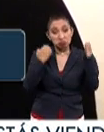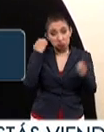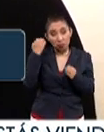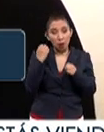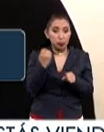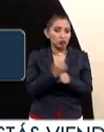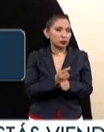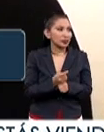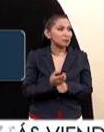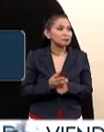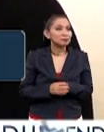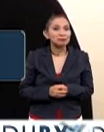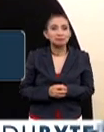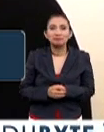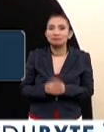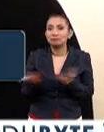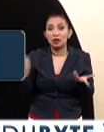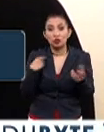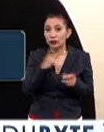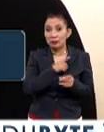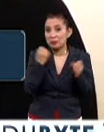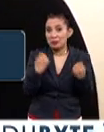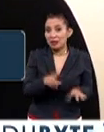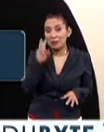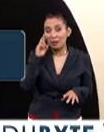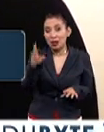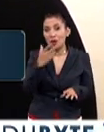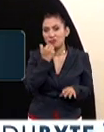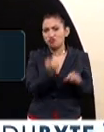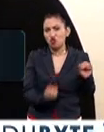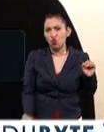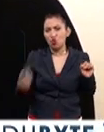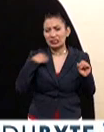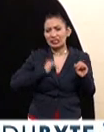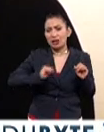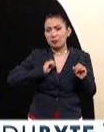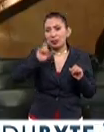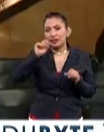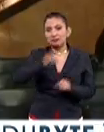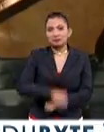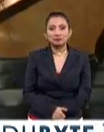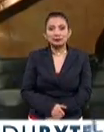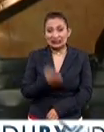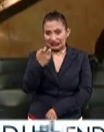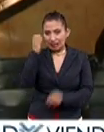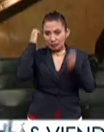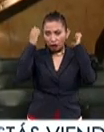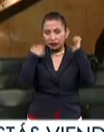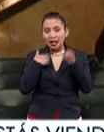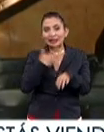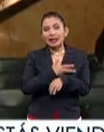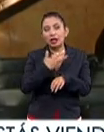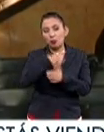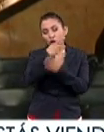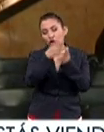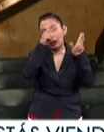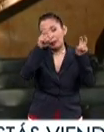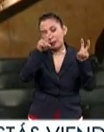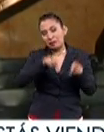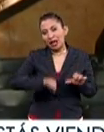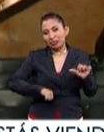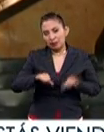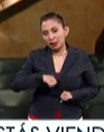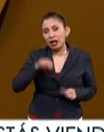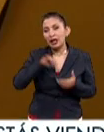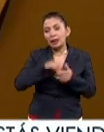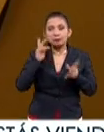Es una oportunidad imperdible para ver uno de los grandes artistas del siglo XX. Esta exposición contará con un programa de actividades